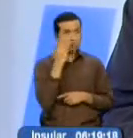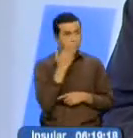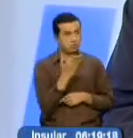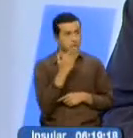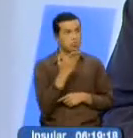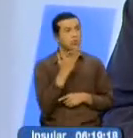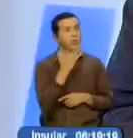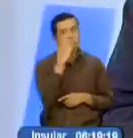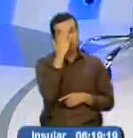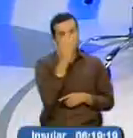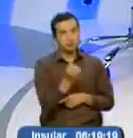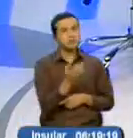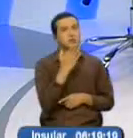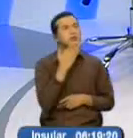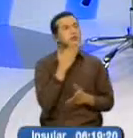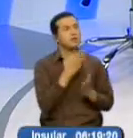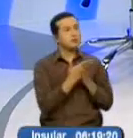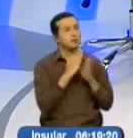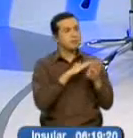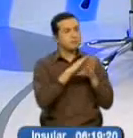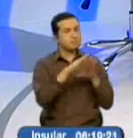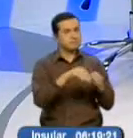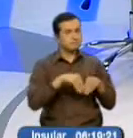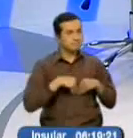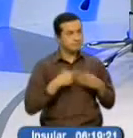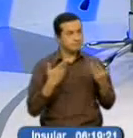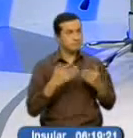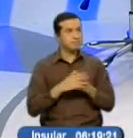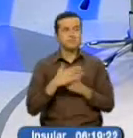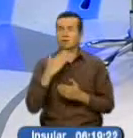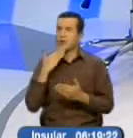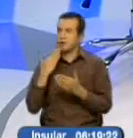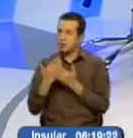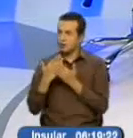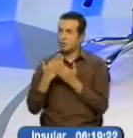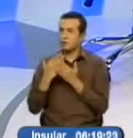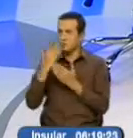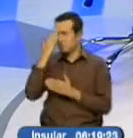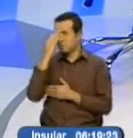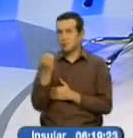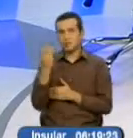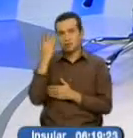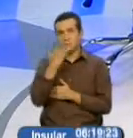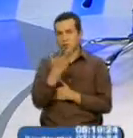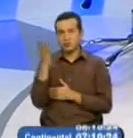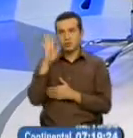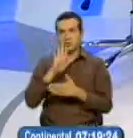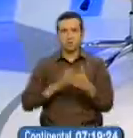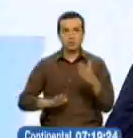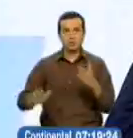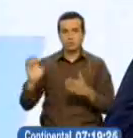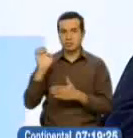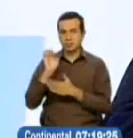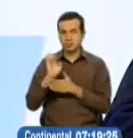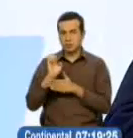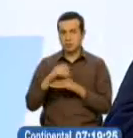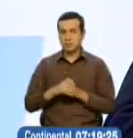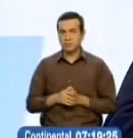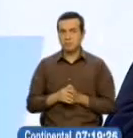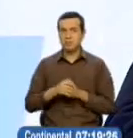Fernando Cordero, muy buenos días. Gracias por haber aceptado esta invitación. Gracias, Carlos. Buenos días a todos ustedes, ecuatorianos y ecuatorianas.